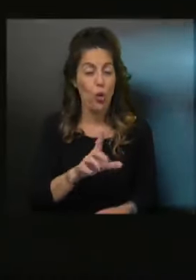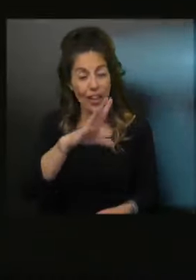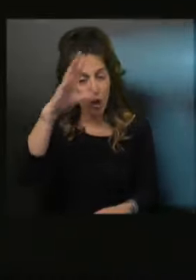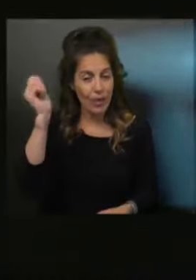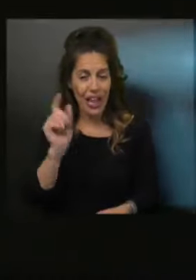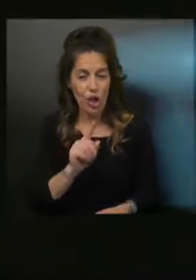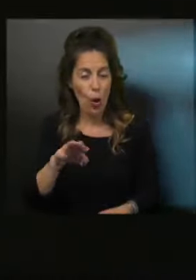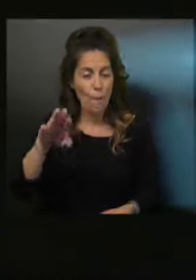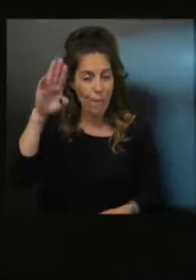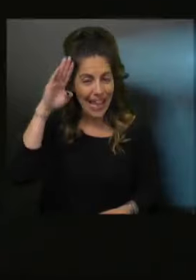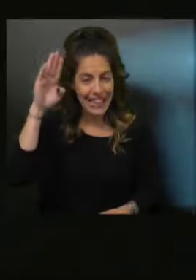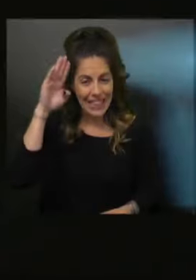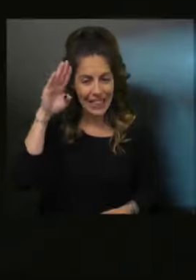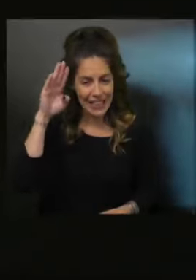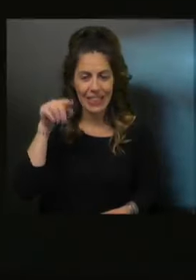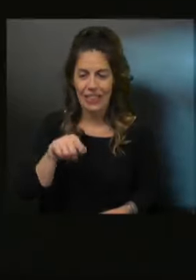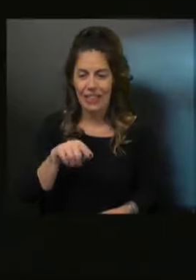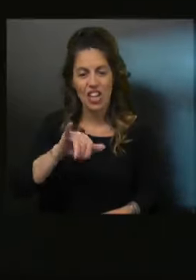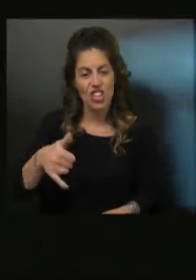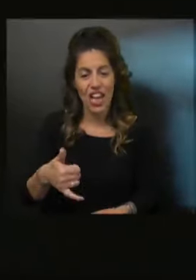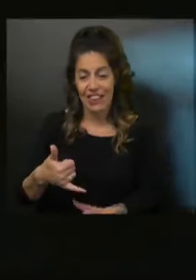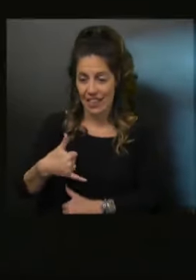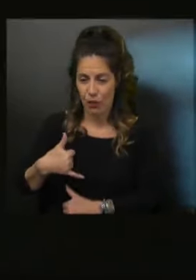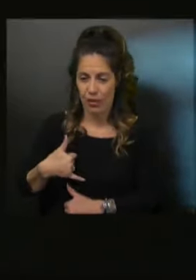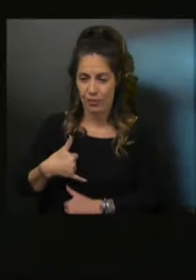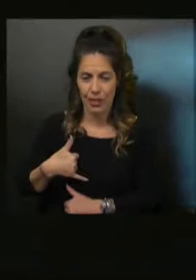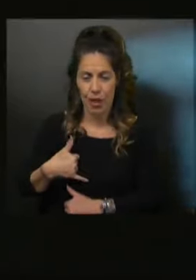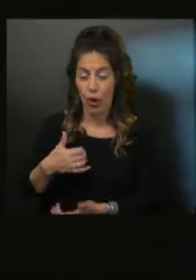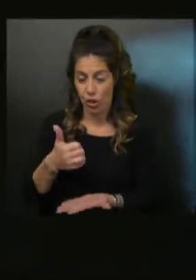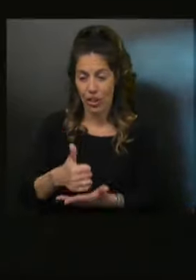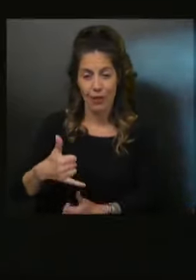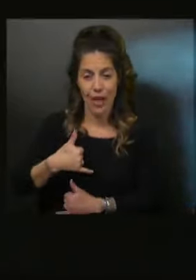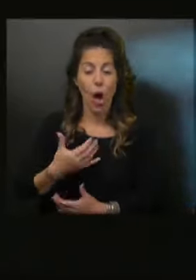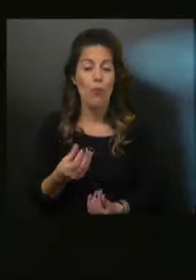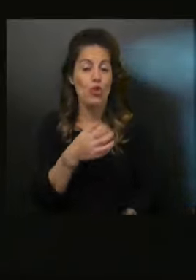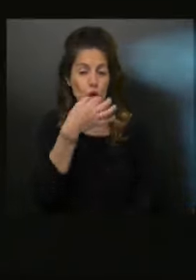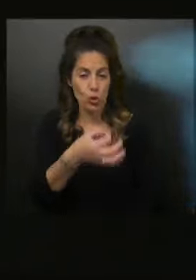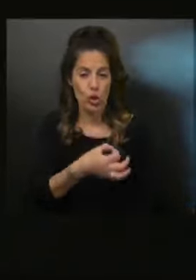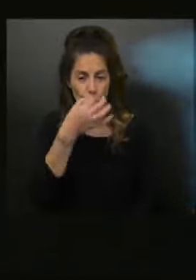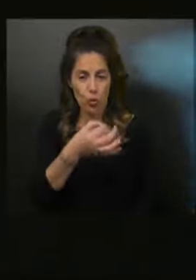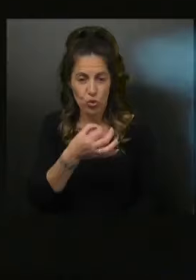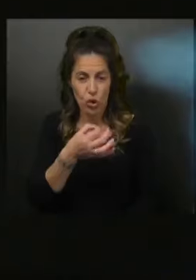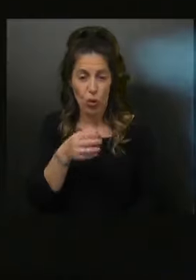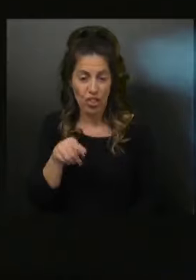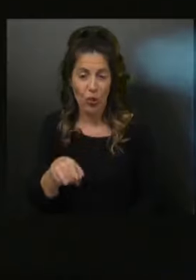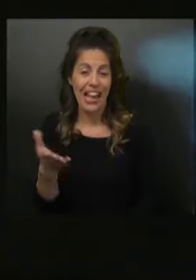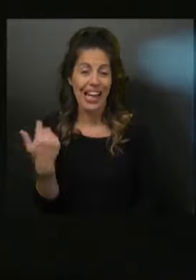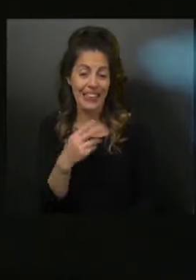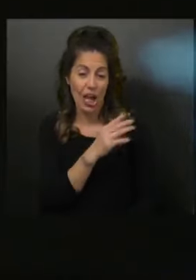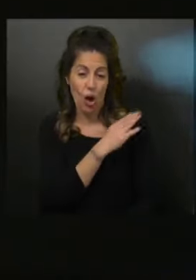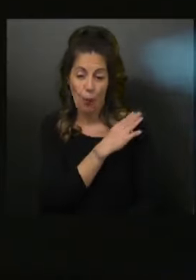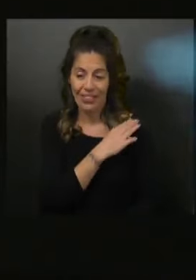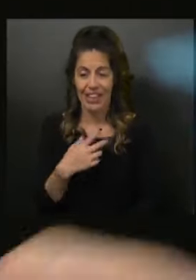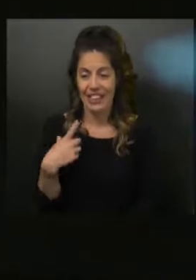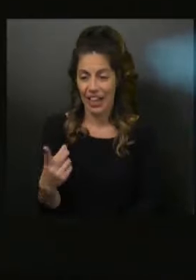manini desde las fuerzas armadas mismo muchos de sus discursos cuando estaba como comandante en jefe